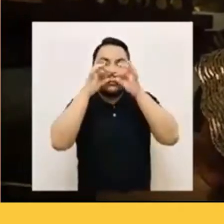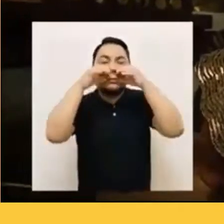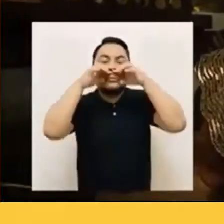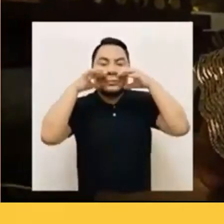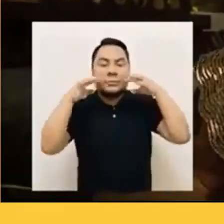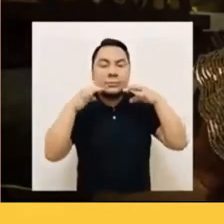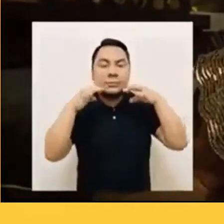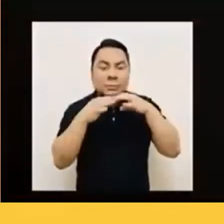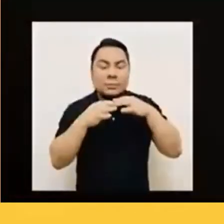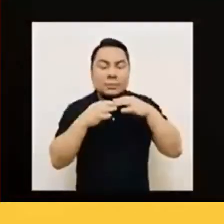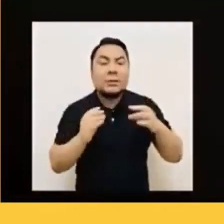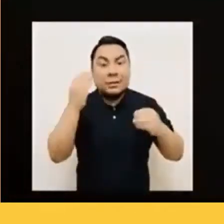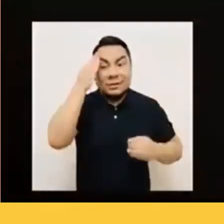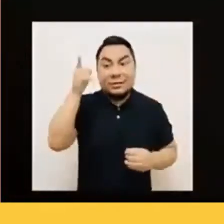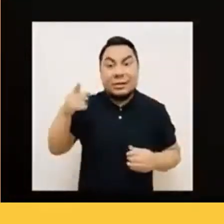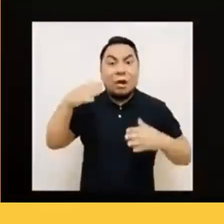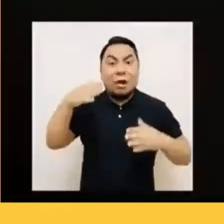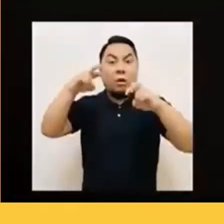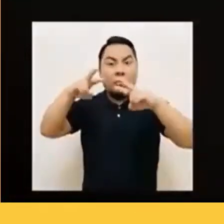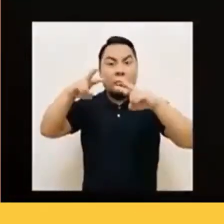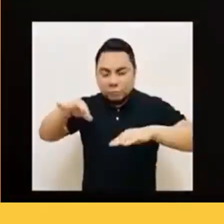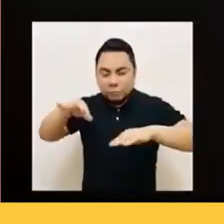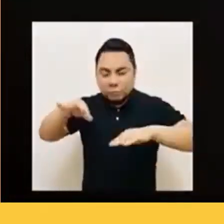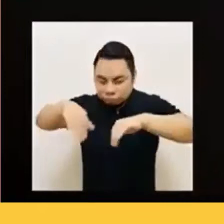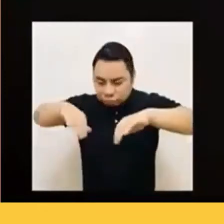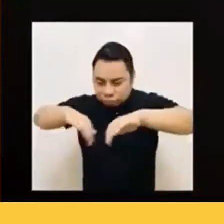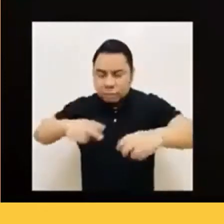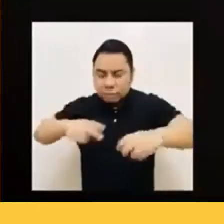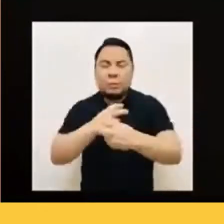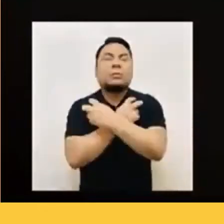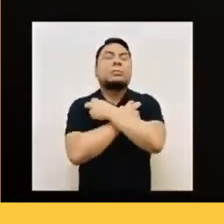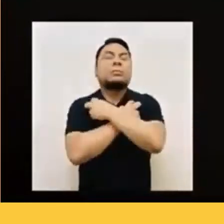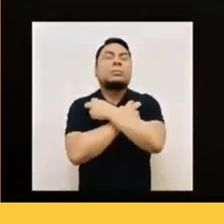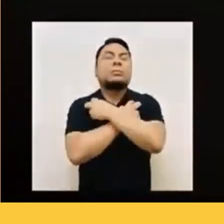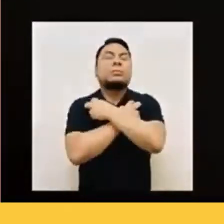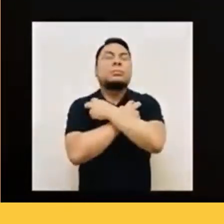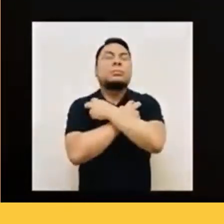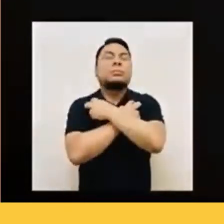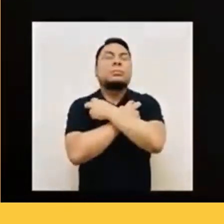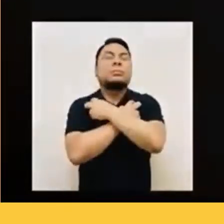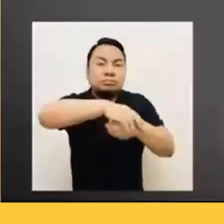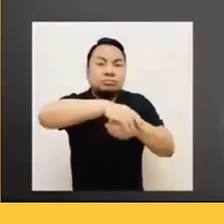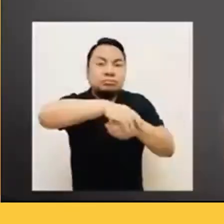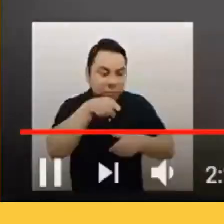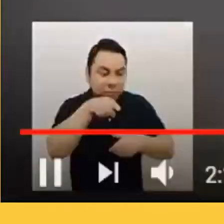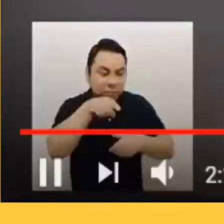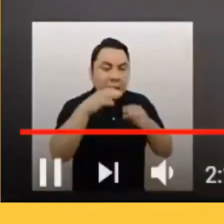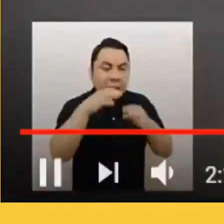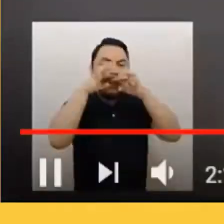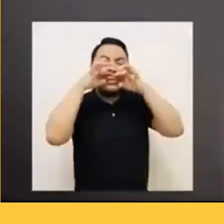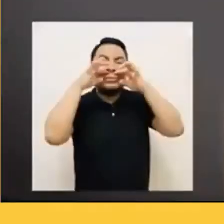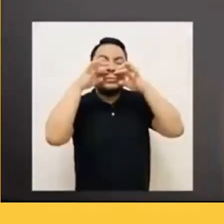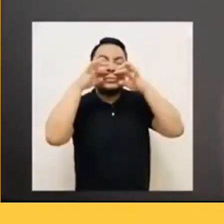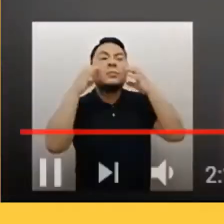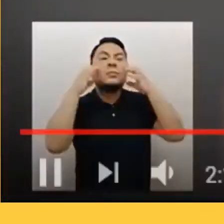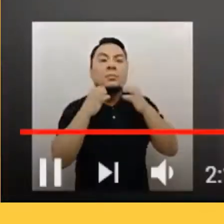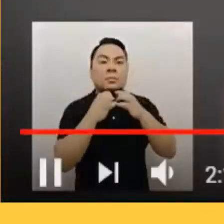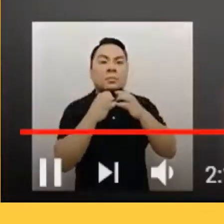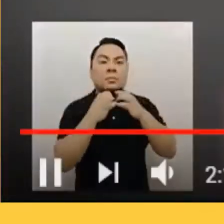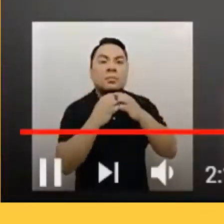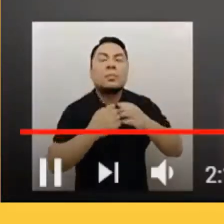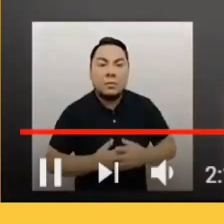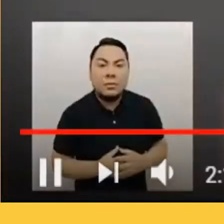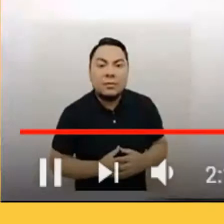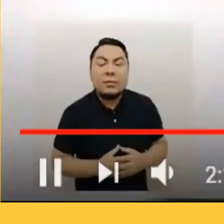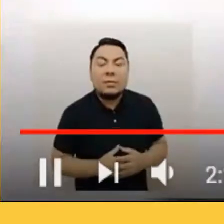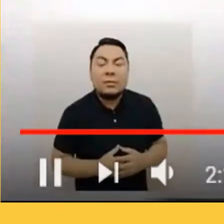Lo sabemos gracias a que los arqueólogos han encontrado tumbas y vasijas de cerámica, en las que los miembros de la élite portaban